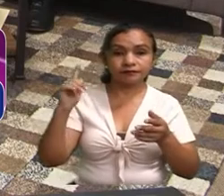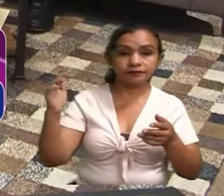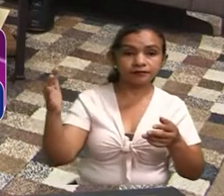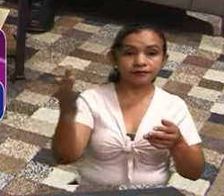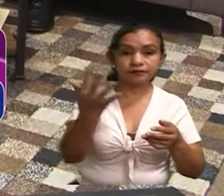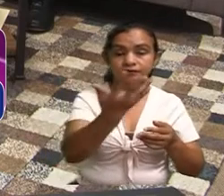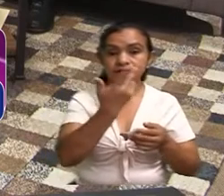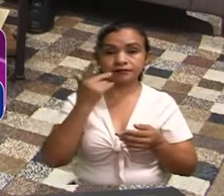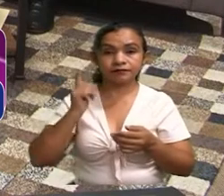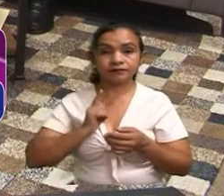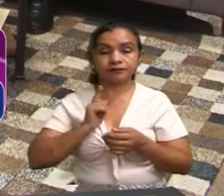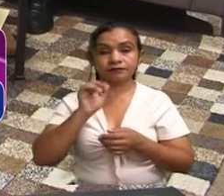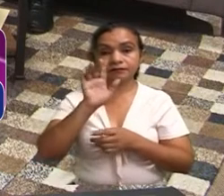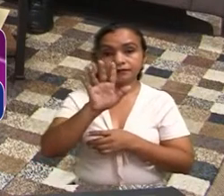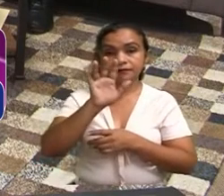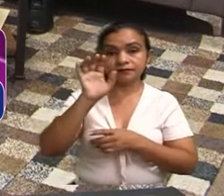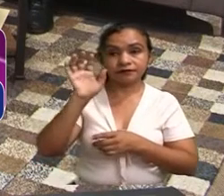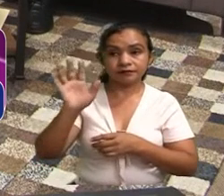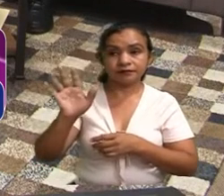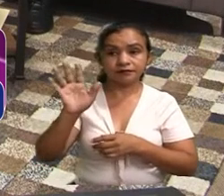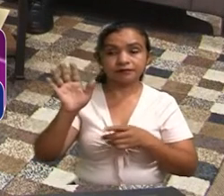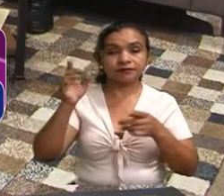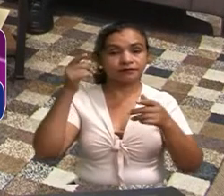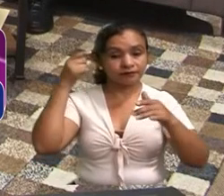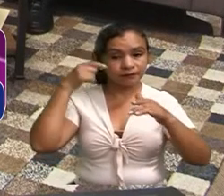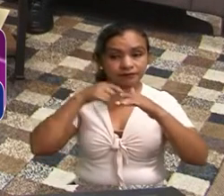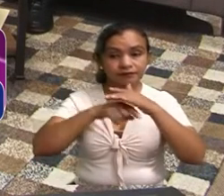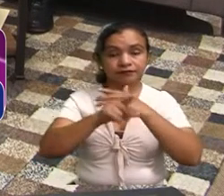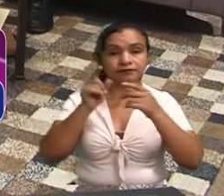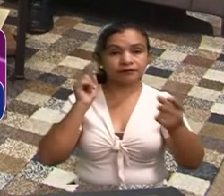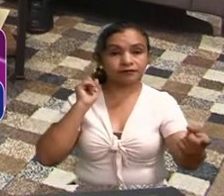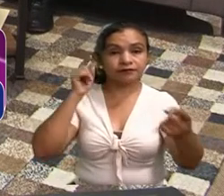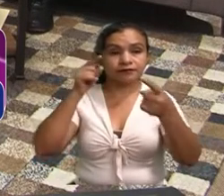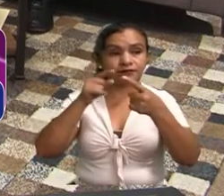impactar en 55 de esas metas y objetivos. Es decir,